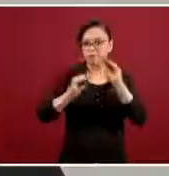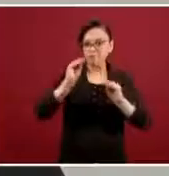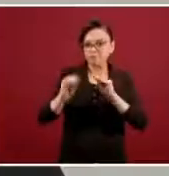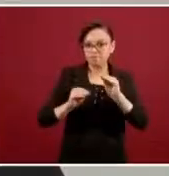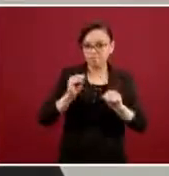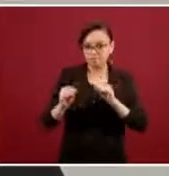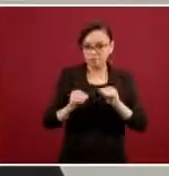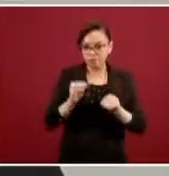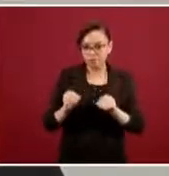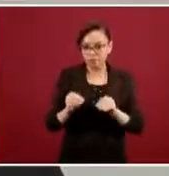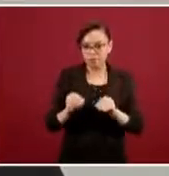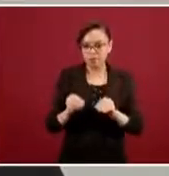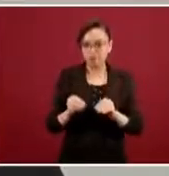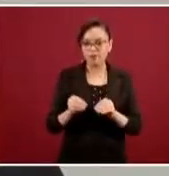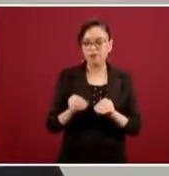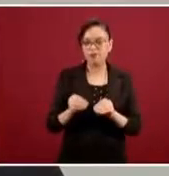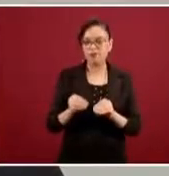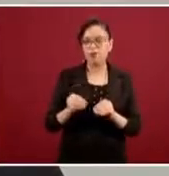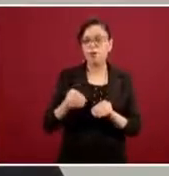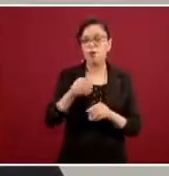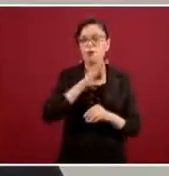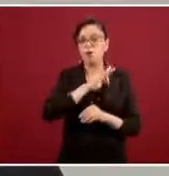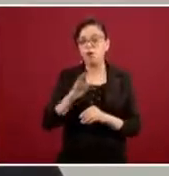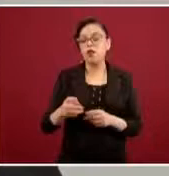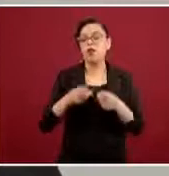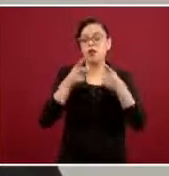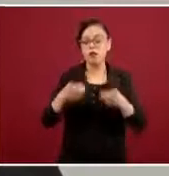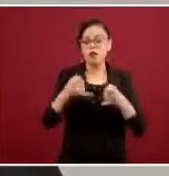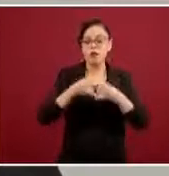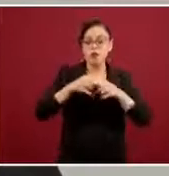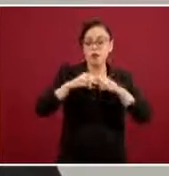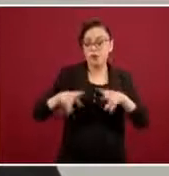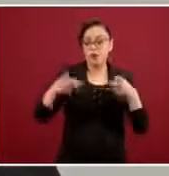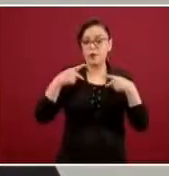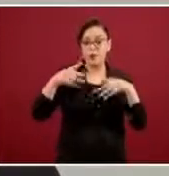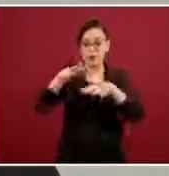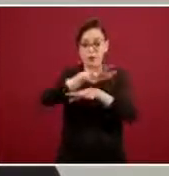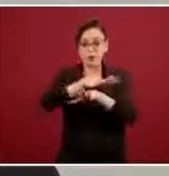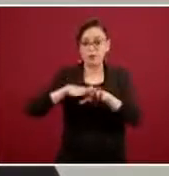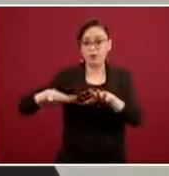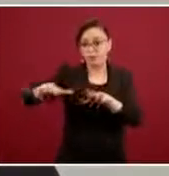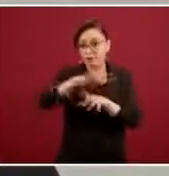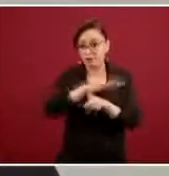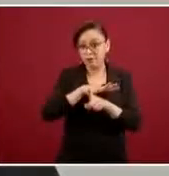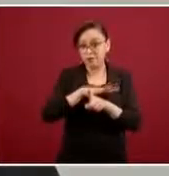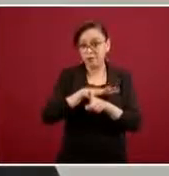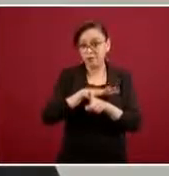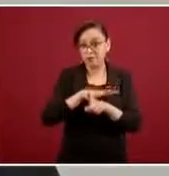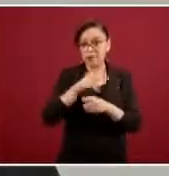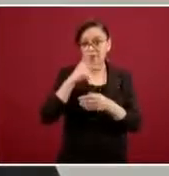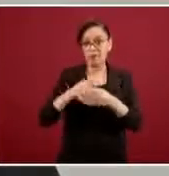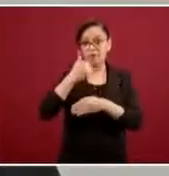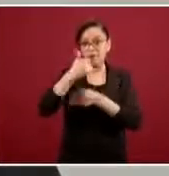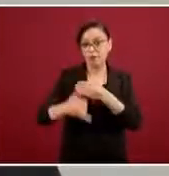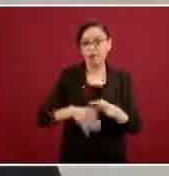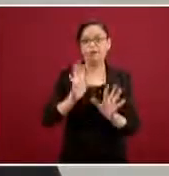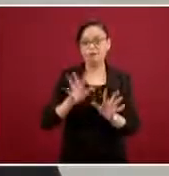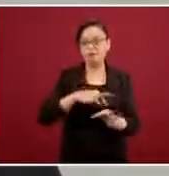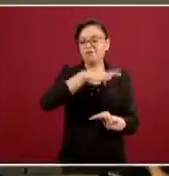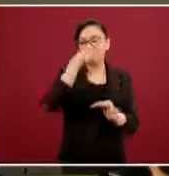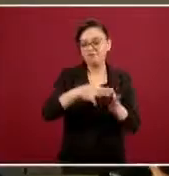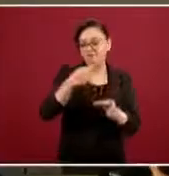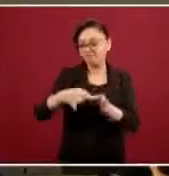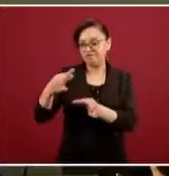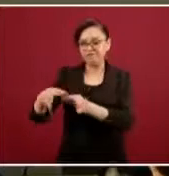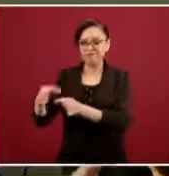enriquecido, y con satisfacción comunicamos a la sociedad que el citado proyecto está concluido. Toda vez